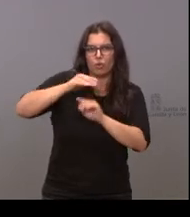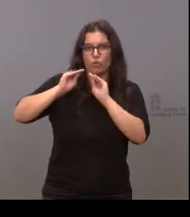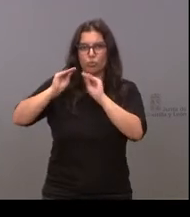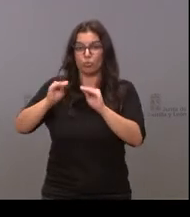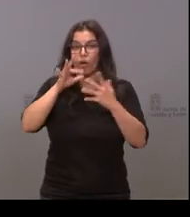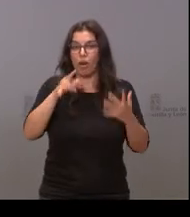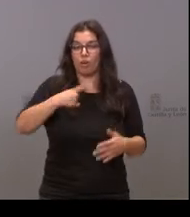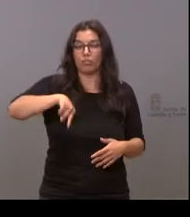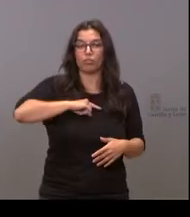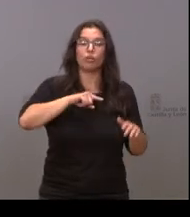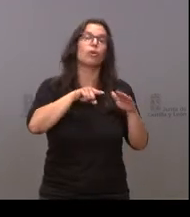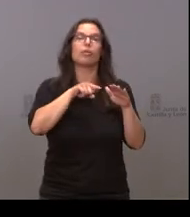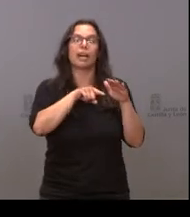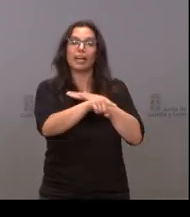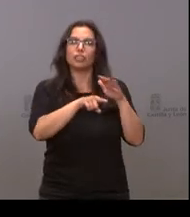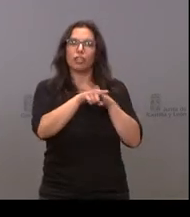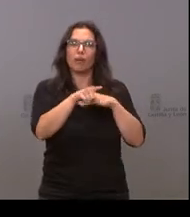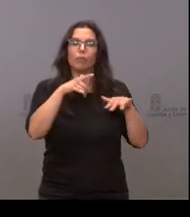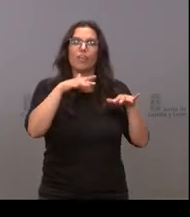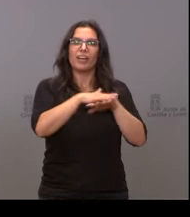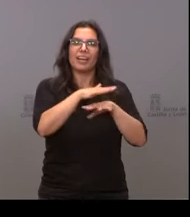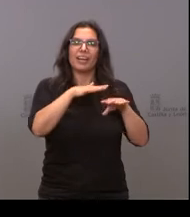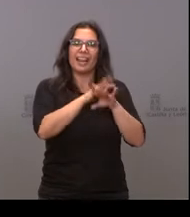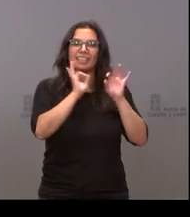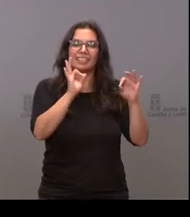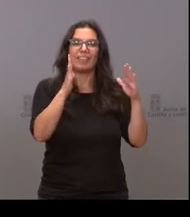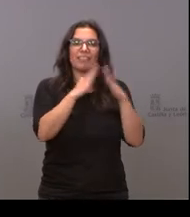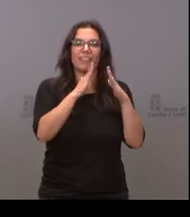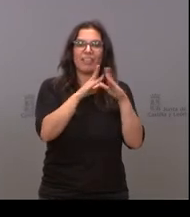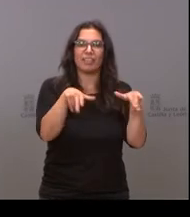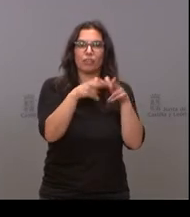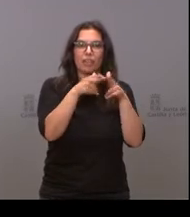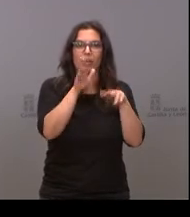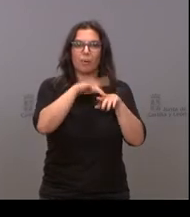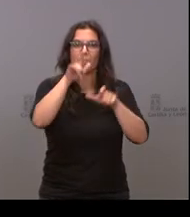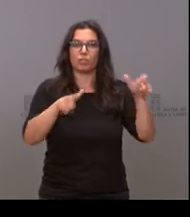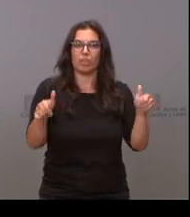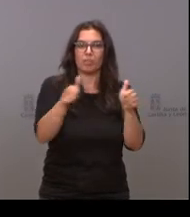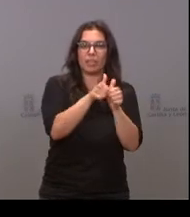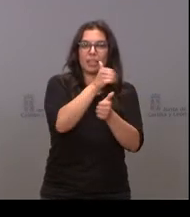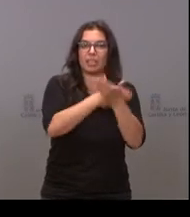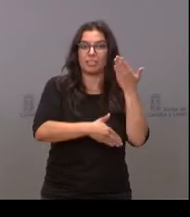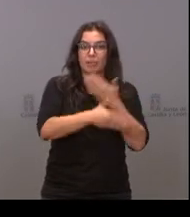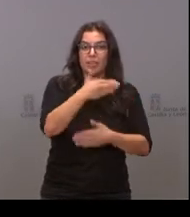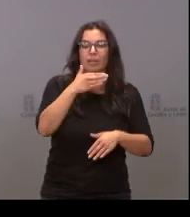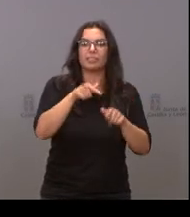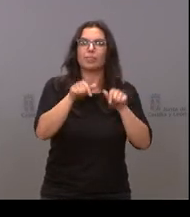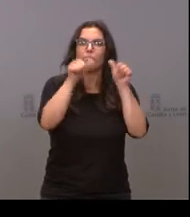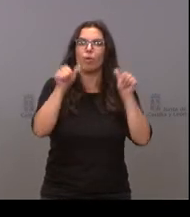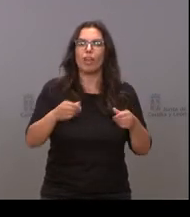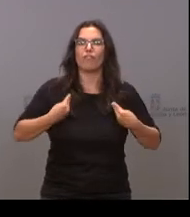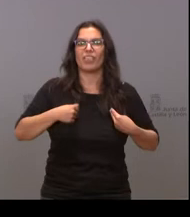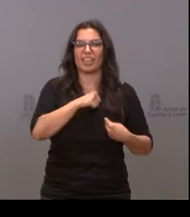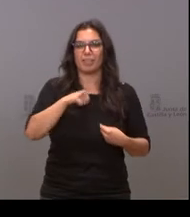gestionamos una red de viviendas sociales para personas con dependencia y discapacidad bajo el modelo de vida independiente que se extiende ya por todo